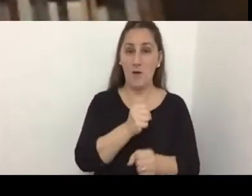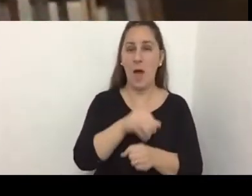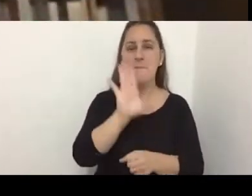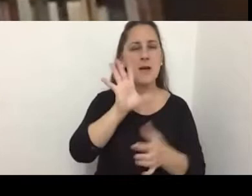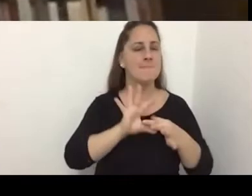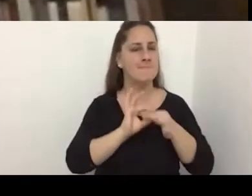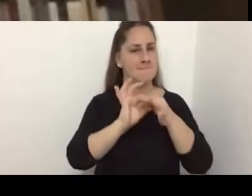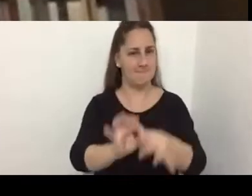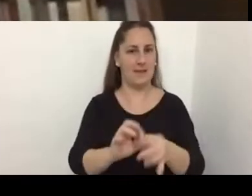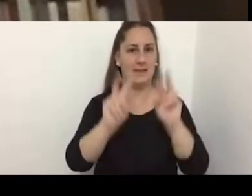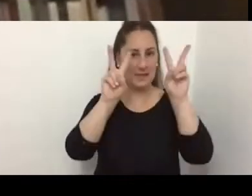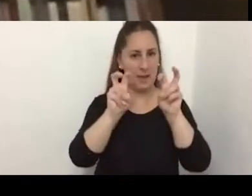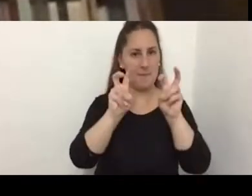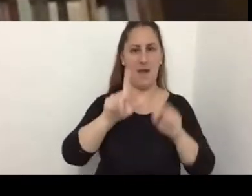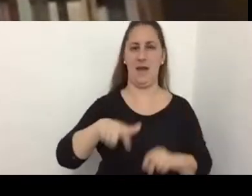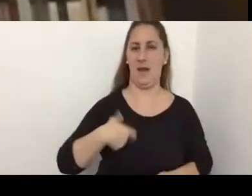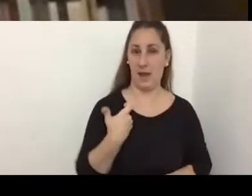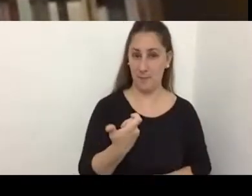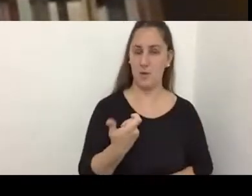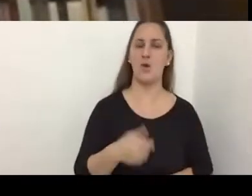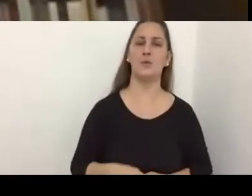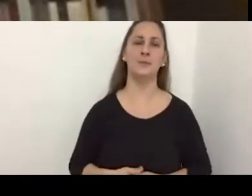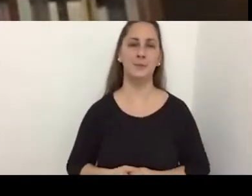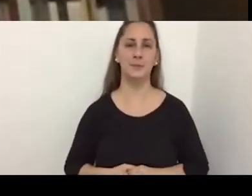la temática gremial, ¿no?